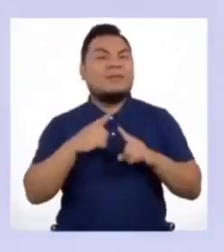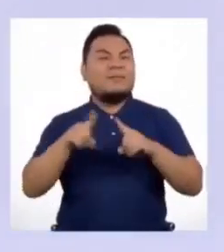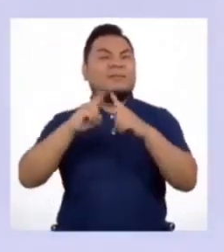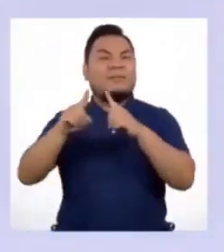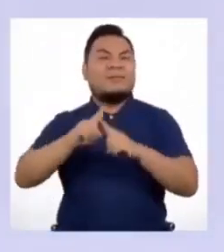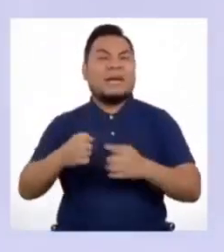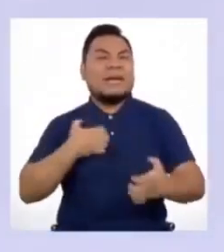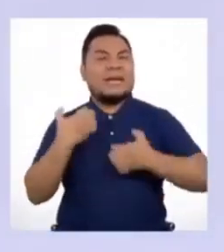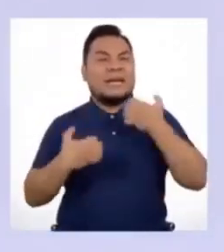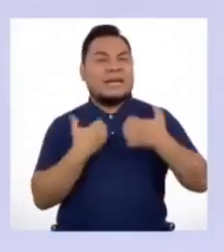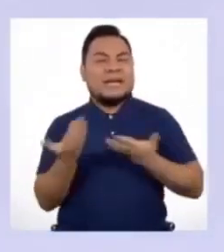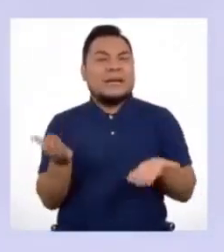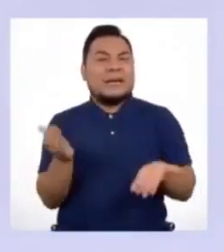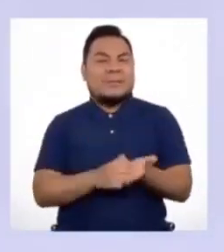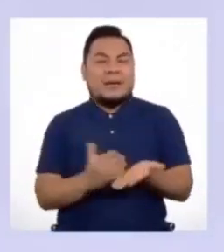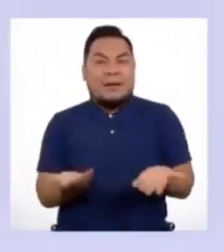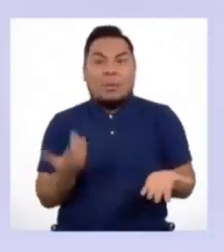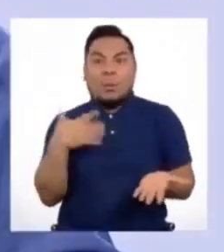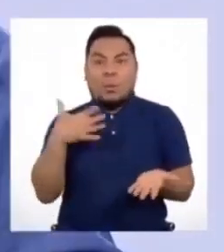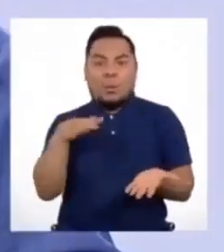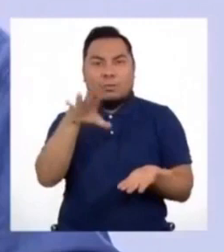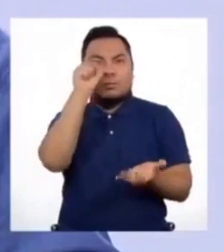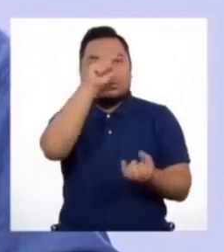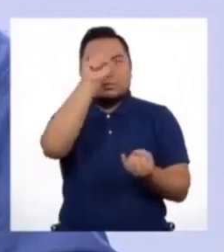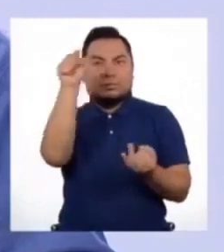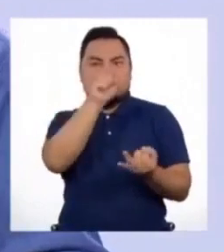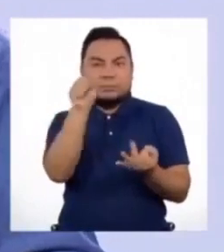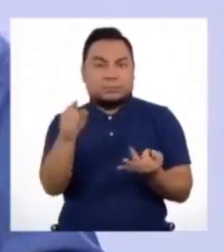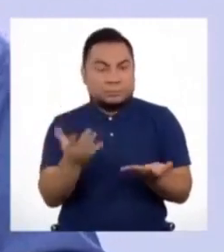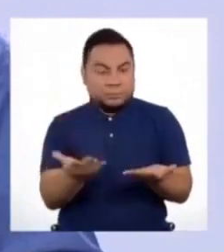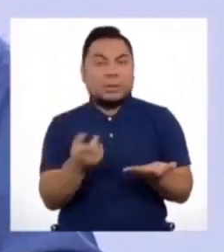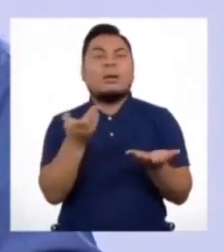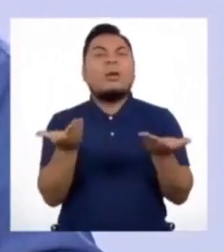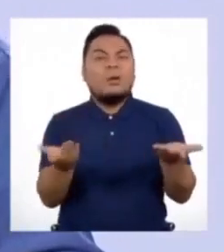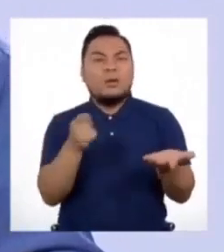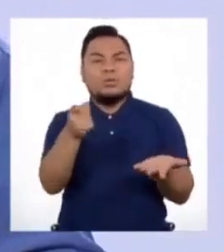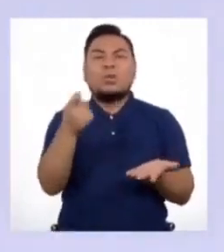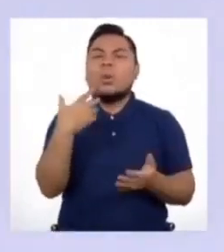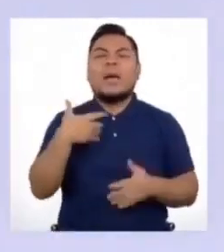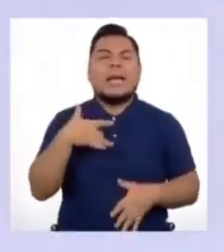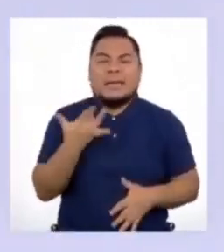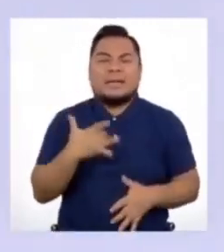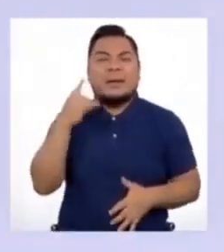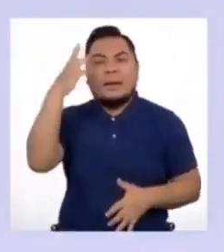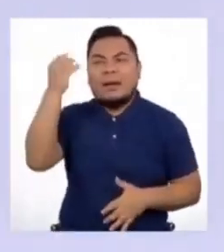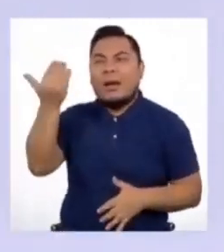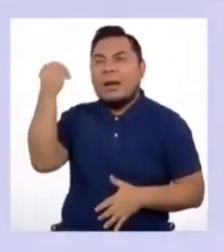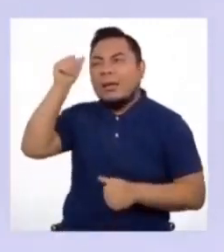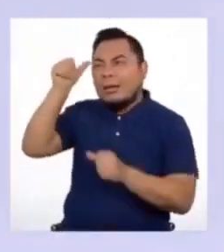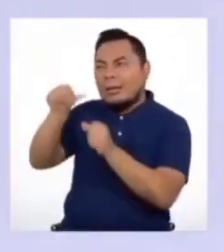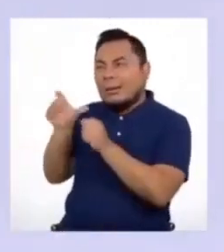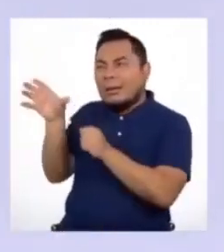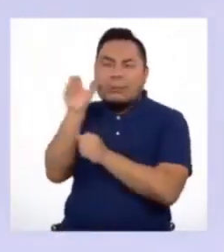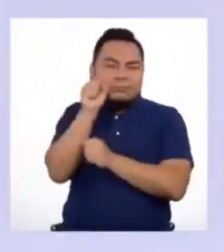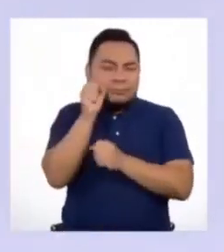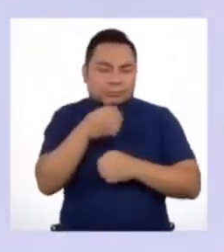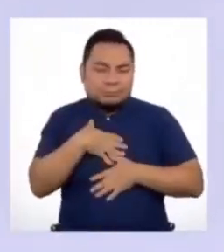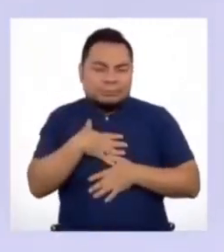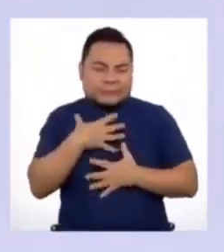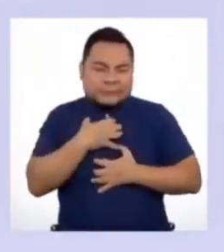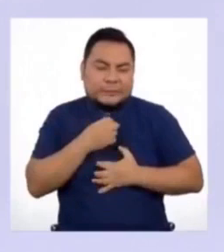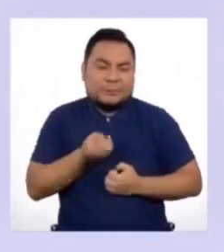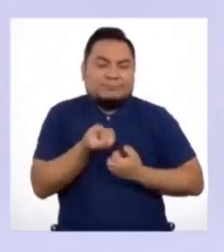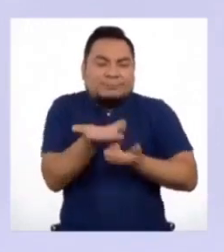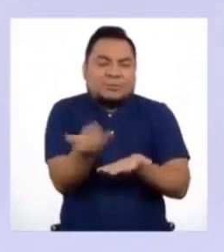distintas emociones y mucho más que irán saliendo, podemos contar cualquier experiencia, porque ahora podemos expresar más o